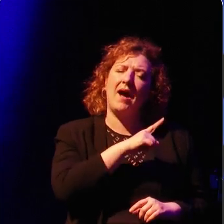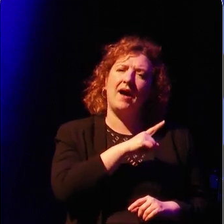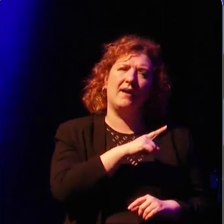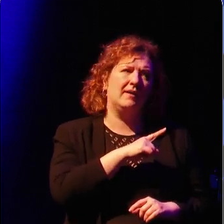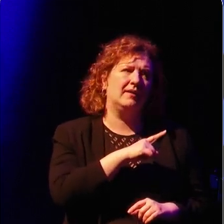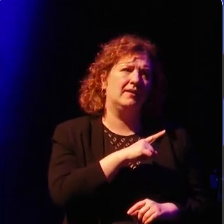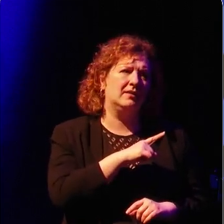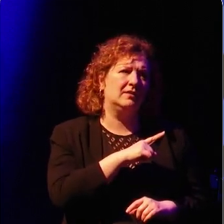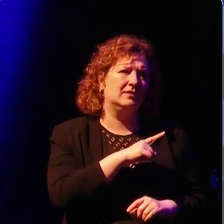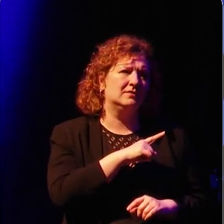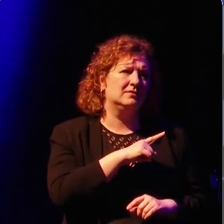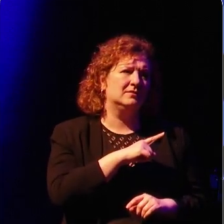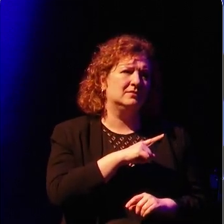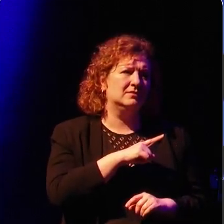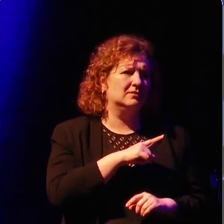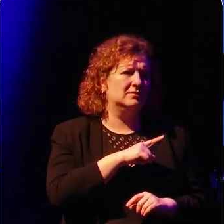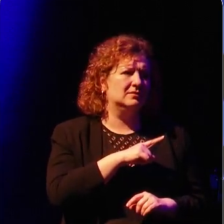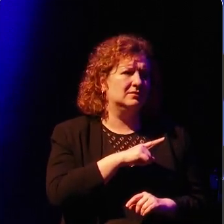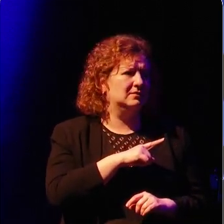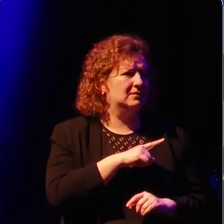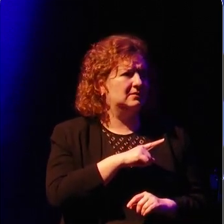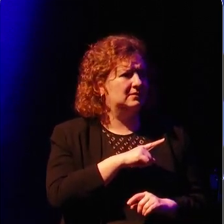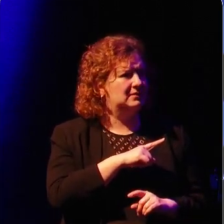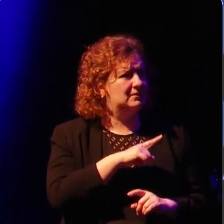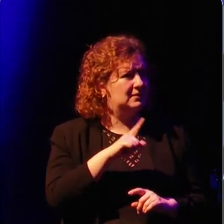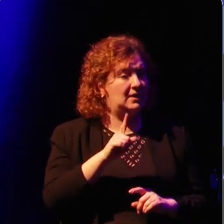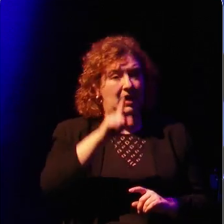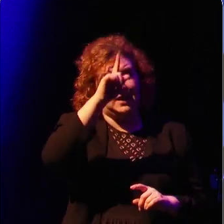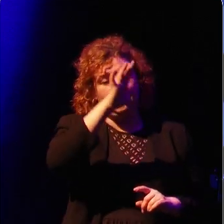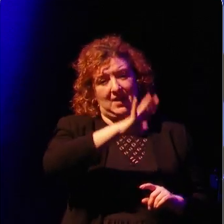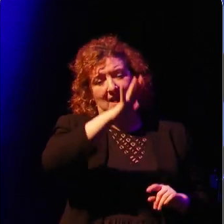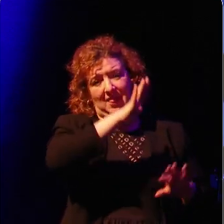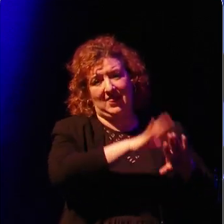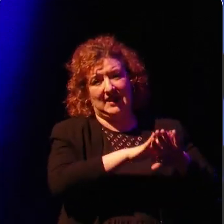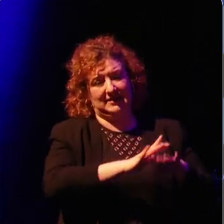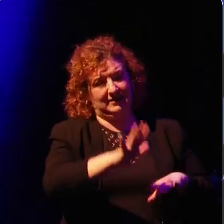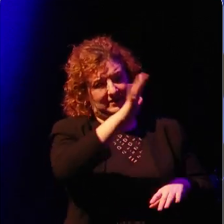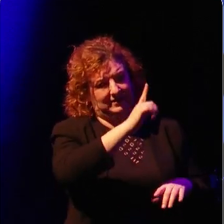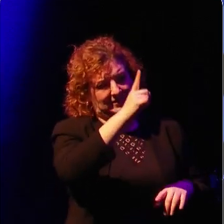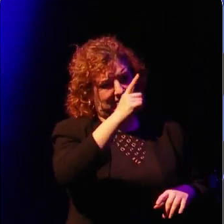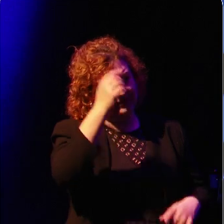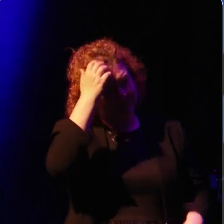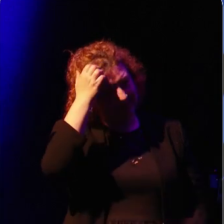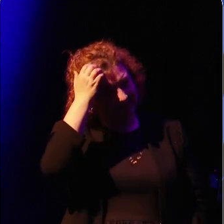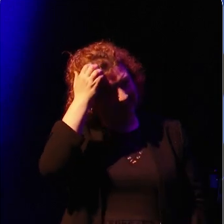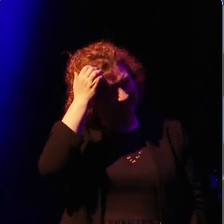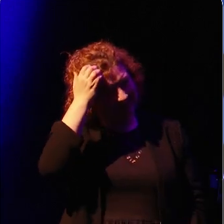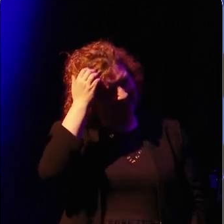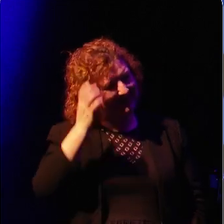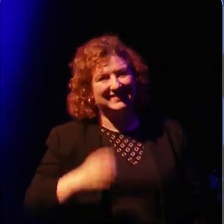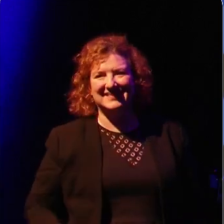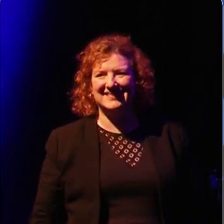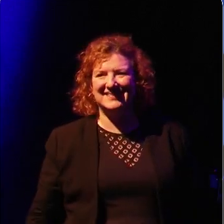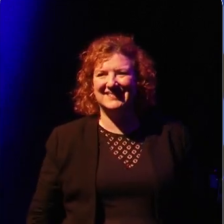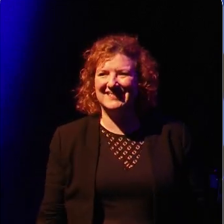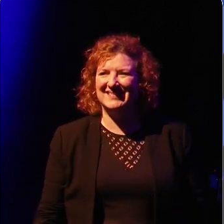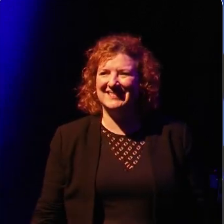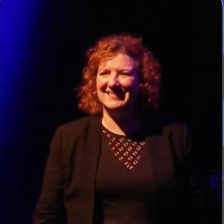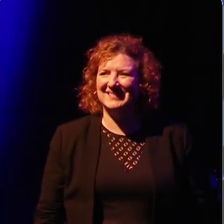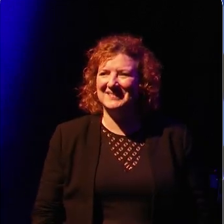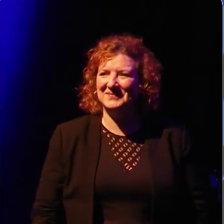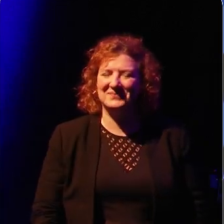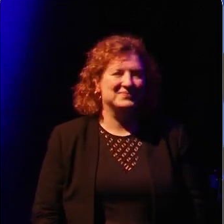aparece en el borde superior derecho. En tu caso, en la otra izquierda. Eso es.